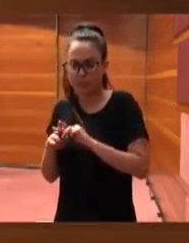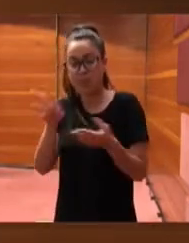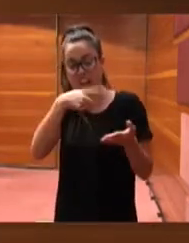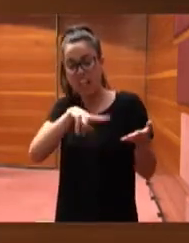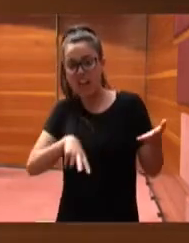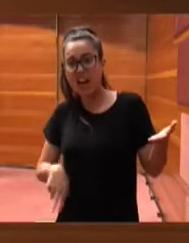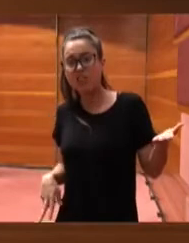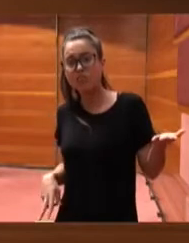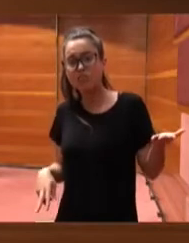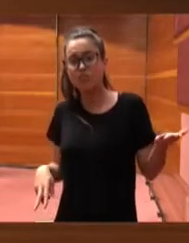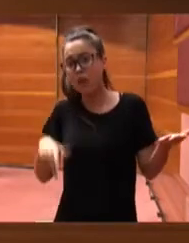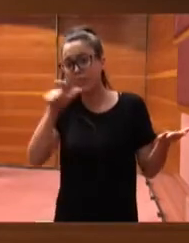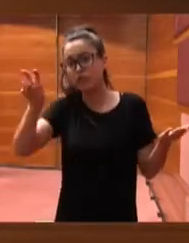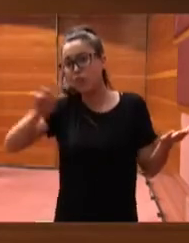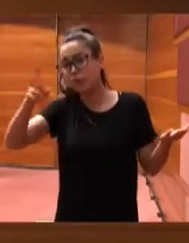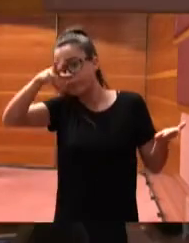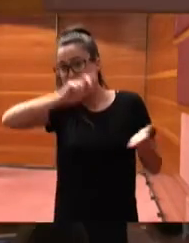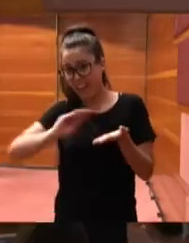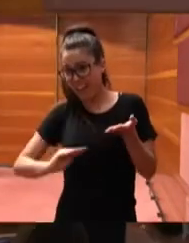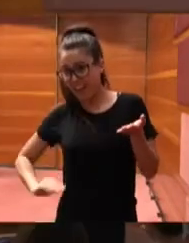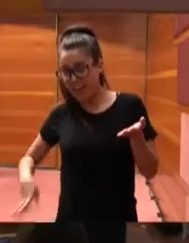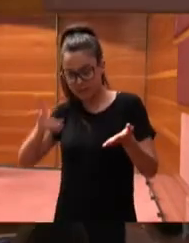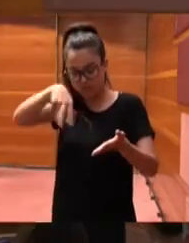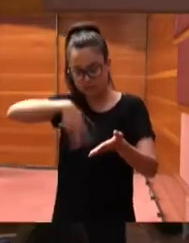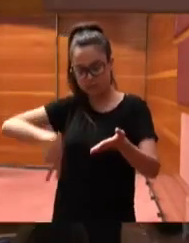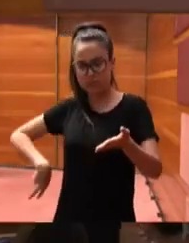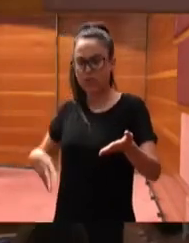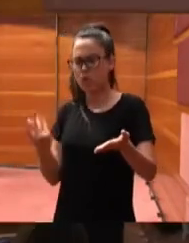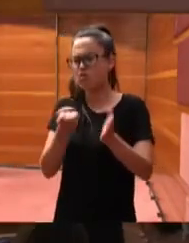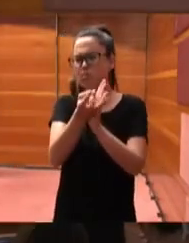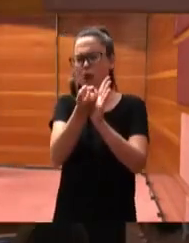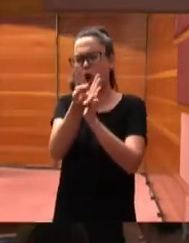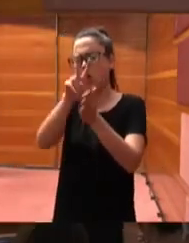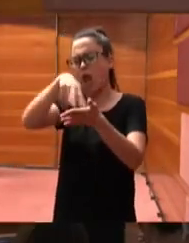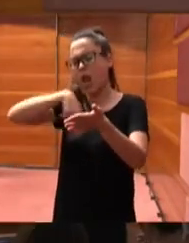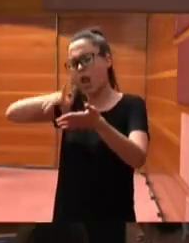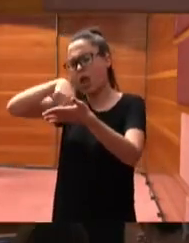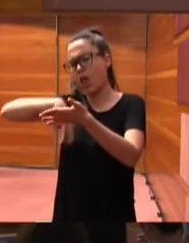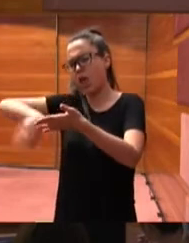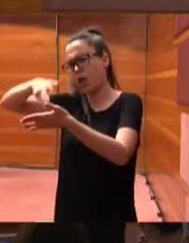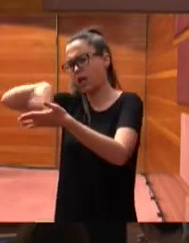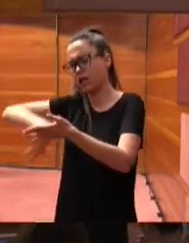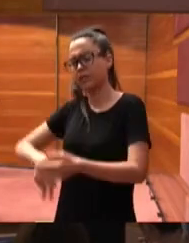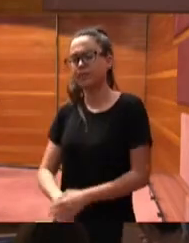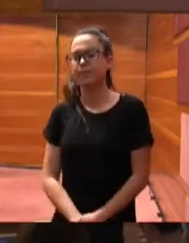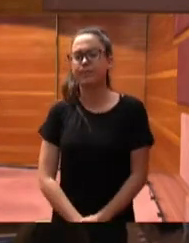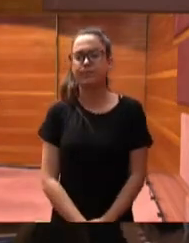leo lo que otros han escrito, así por ahí, muchos blogs, todos los blogs que hay, todas las